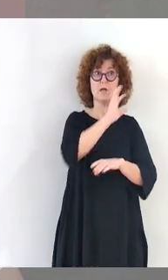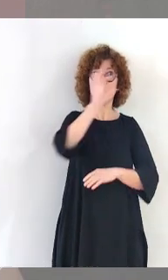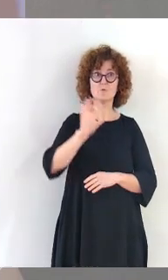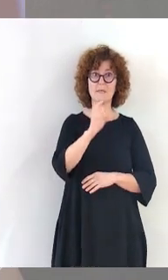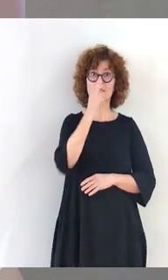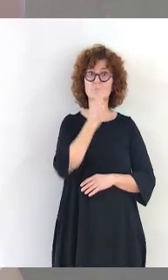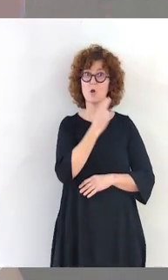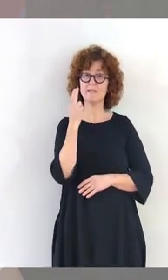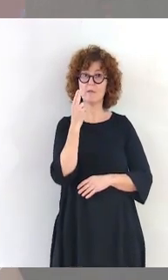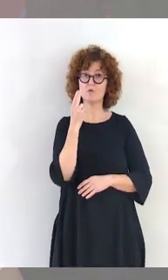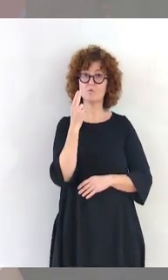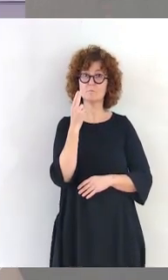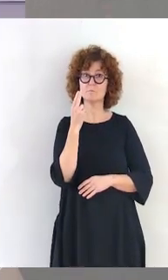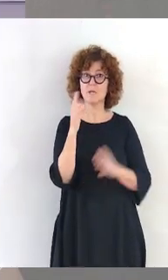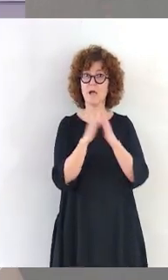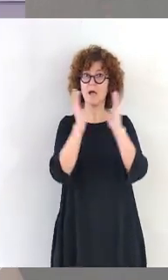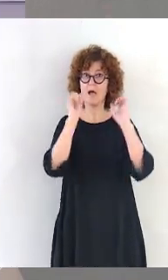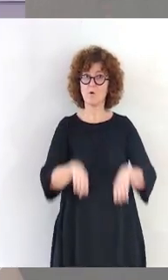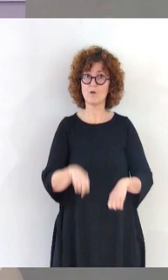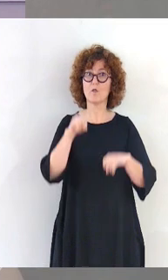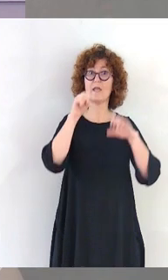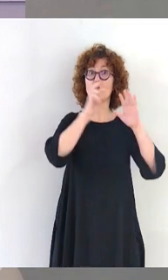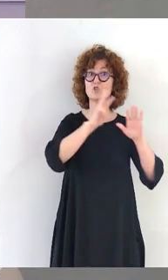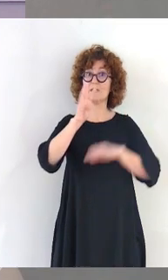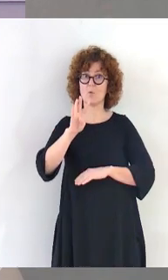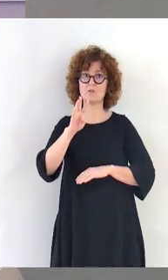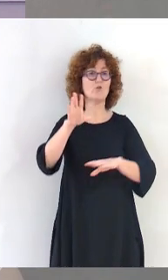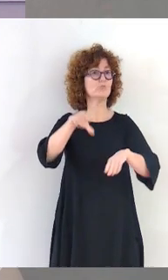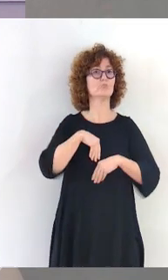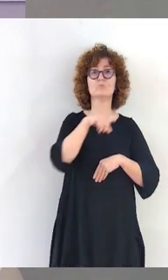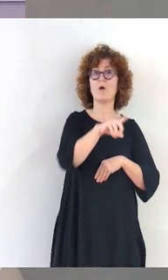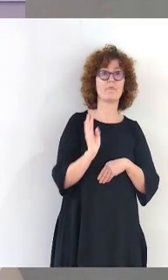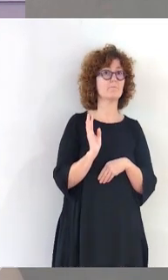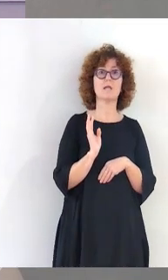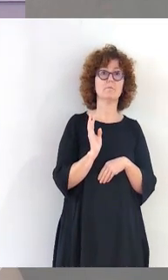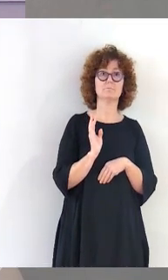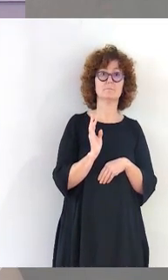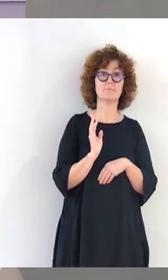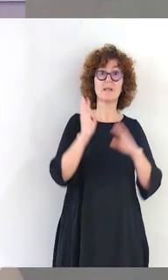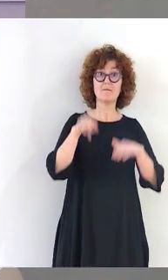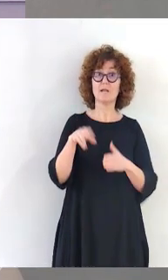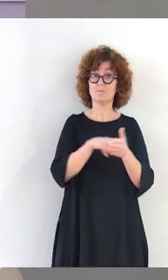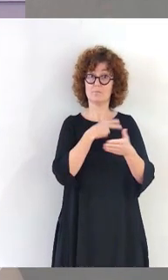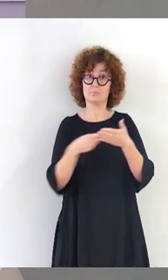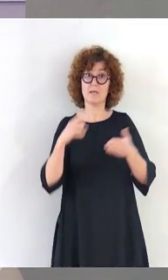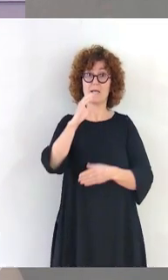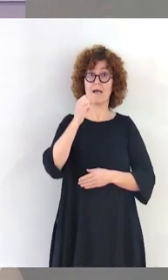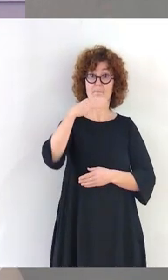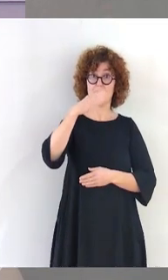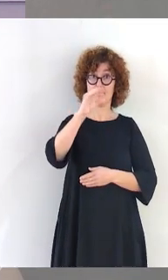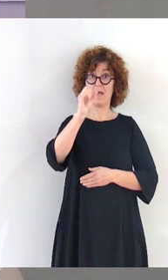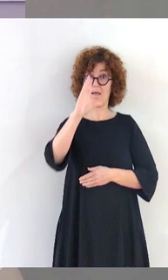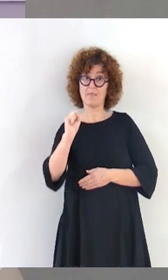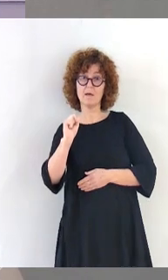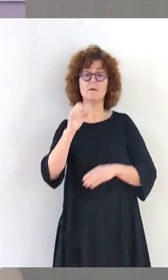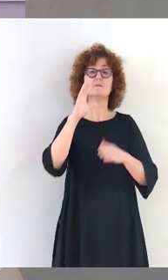prometido en la declaración de Cartagena 84 o sea ad hoc decidieron Cómo respondían y la convención de campala de la unión africana es para